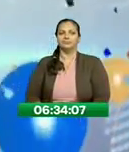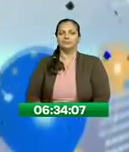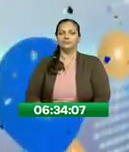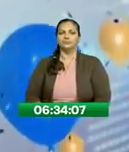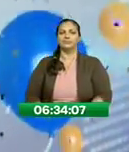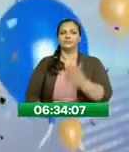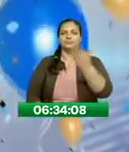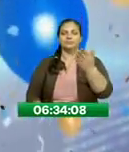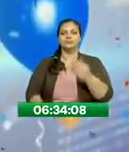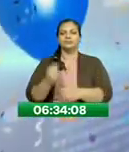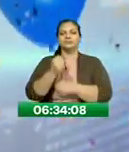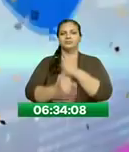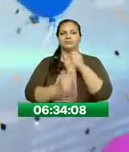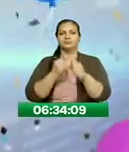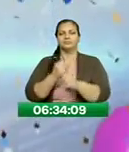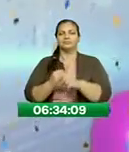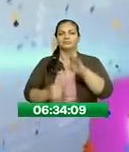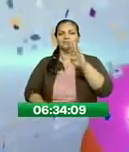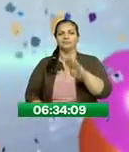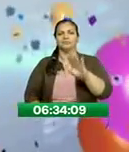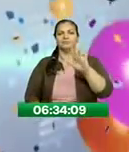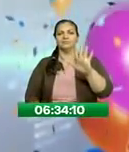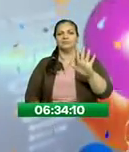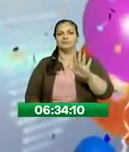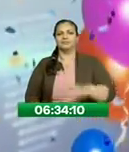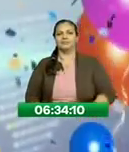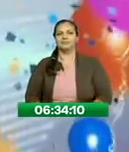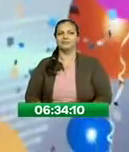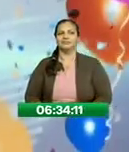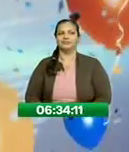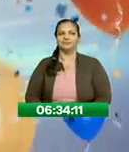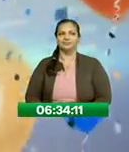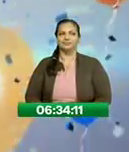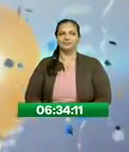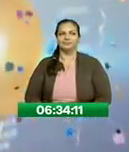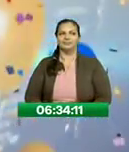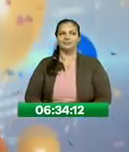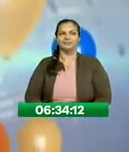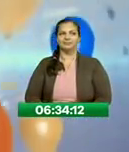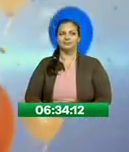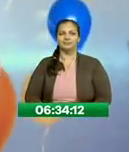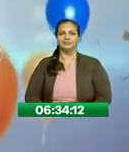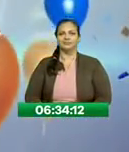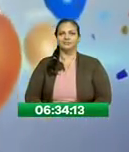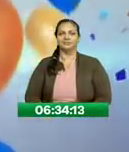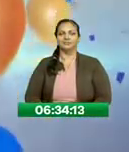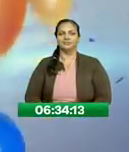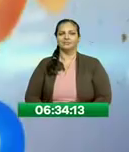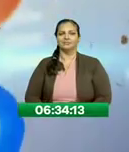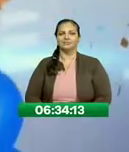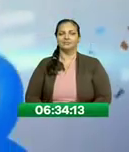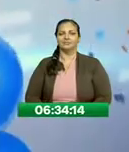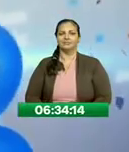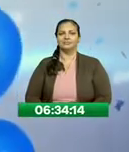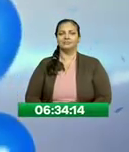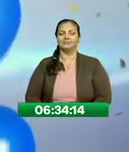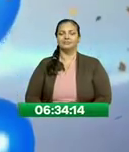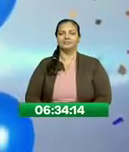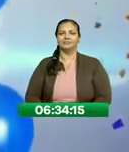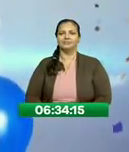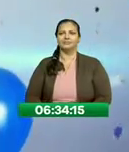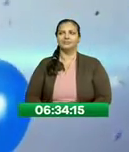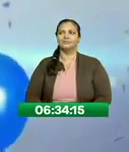45! ¡Eso, que viva! ¡Ah, el guardia, mira! El guardia del canal parece el alzador de pesa